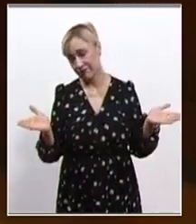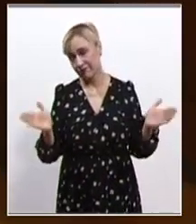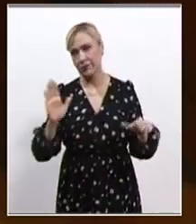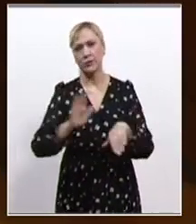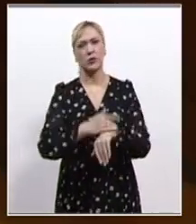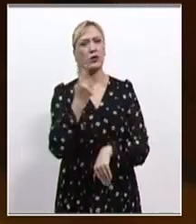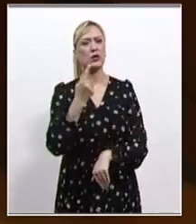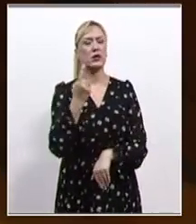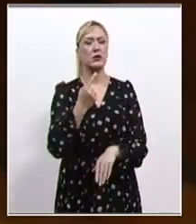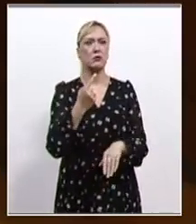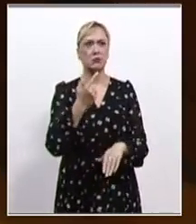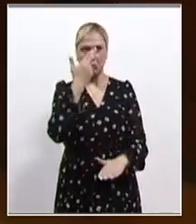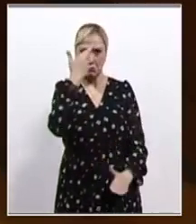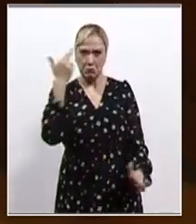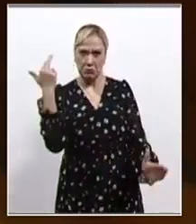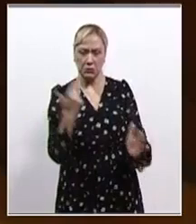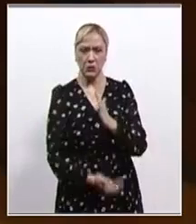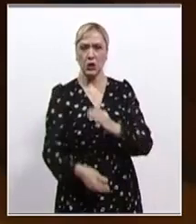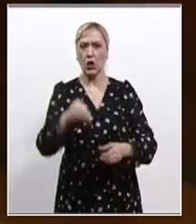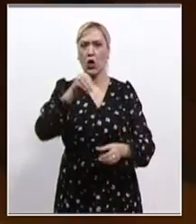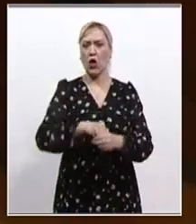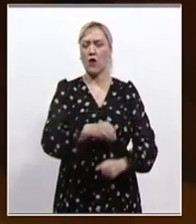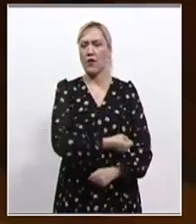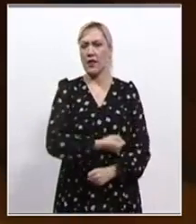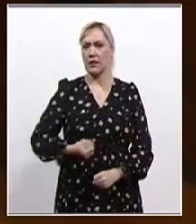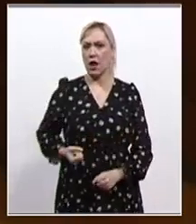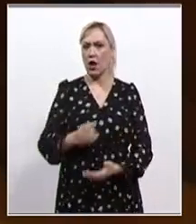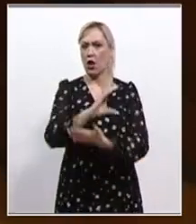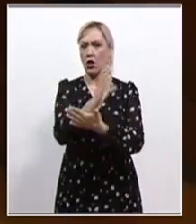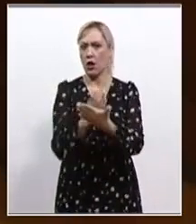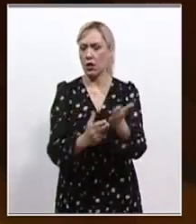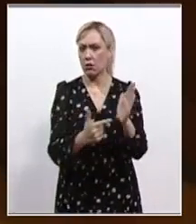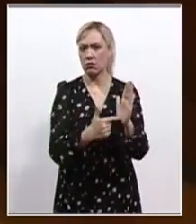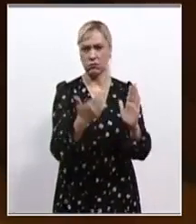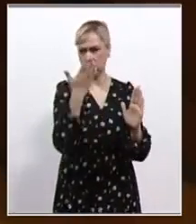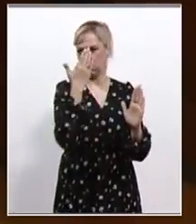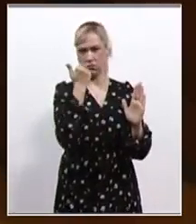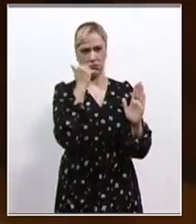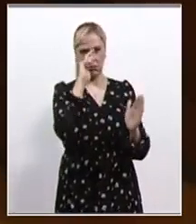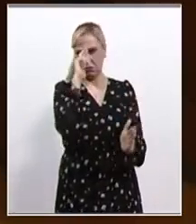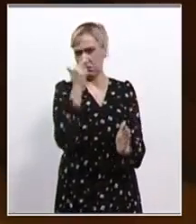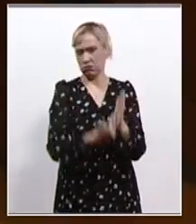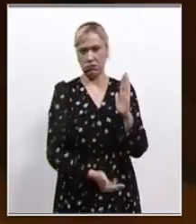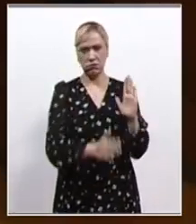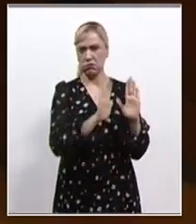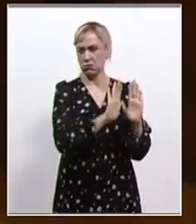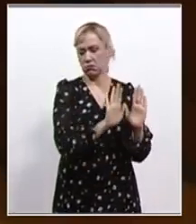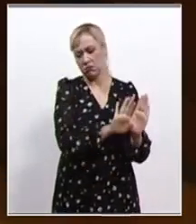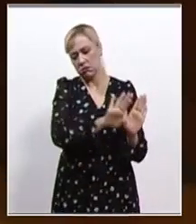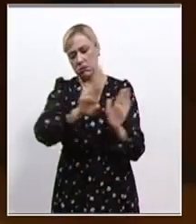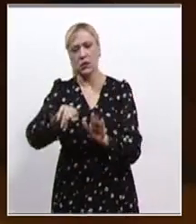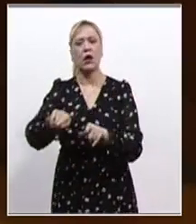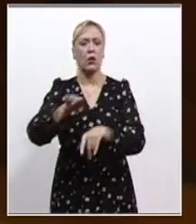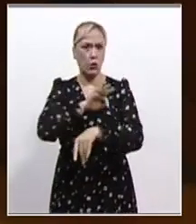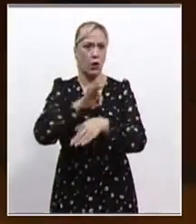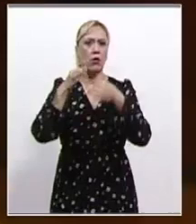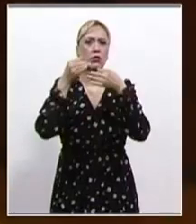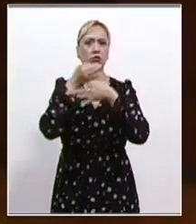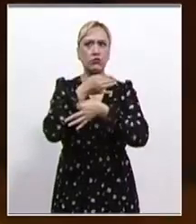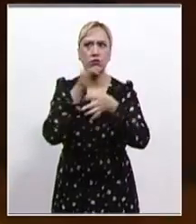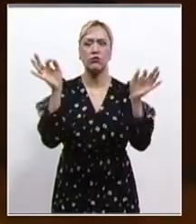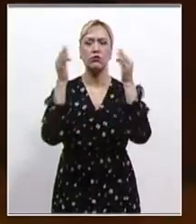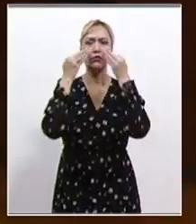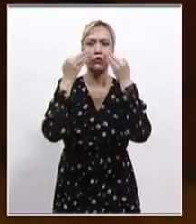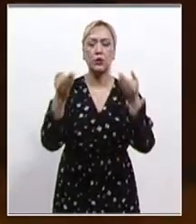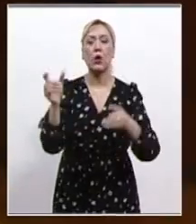incumplimiento de las condiciones confidenciales de los contratos, ni tampoco permitiría conocer la ubicación y destino de las vacunas